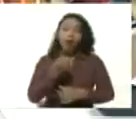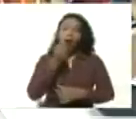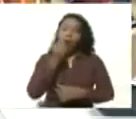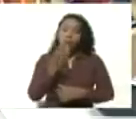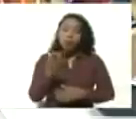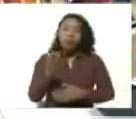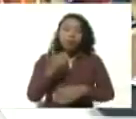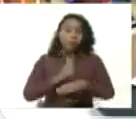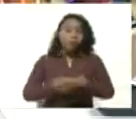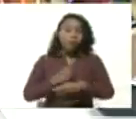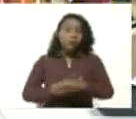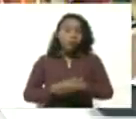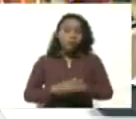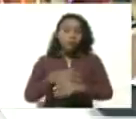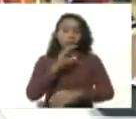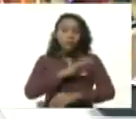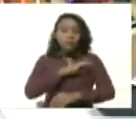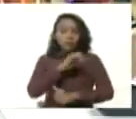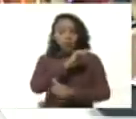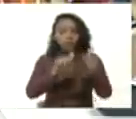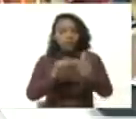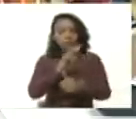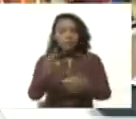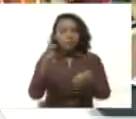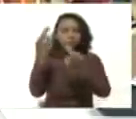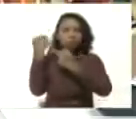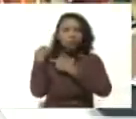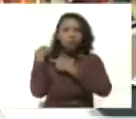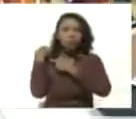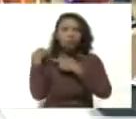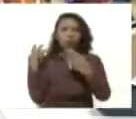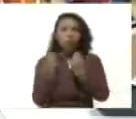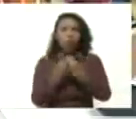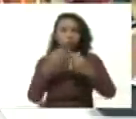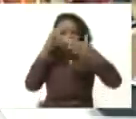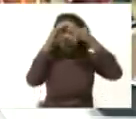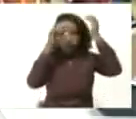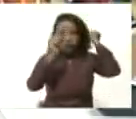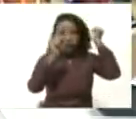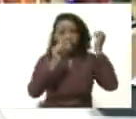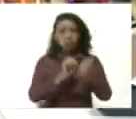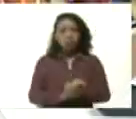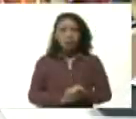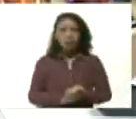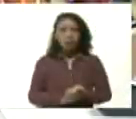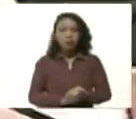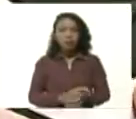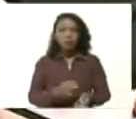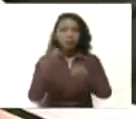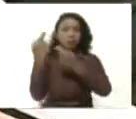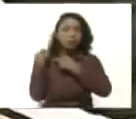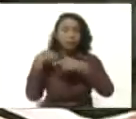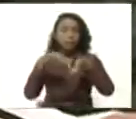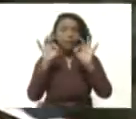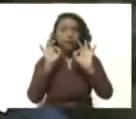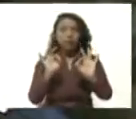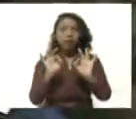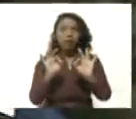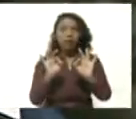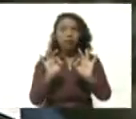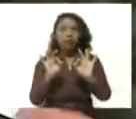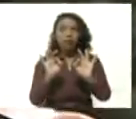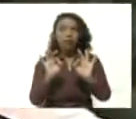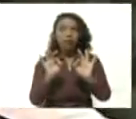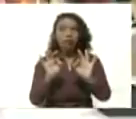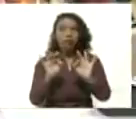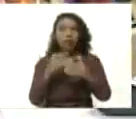momento. Señora vicepresidenta, la encargo a usted junto al canciller. La encargo especialmente de